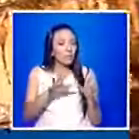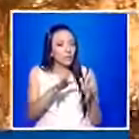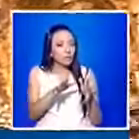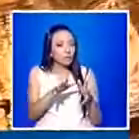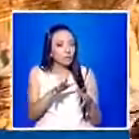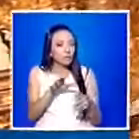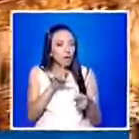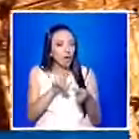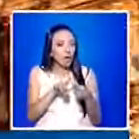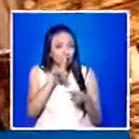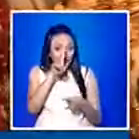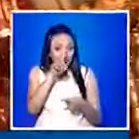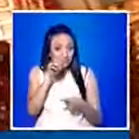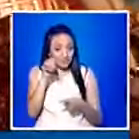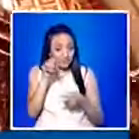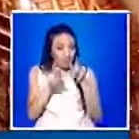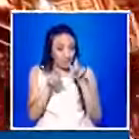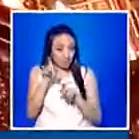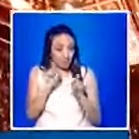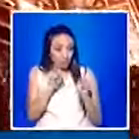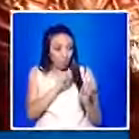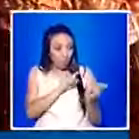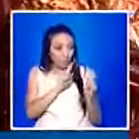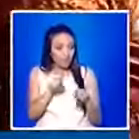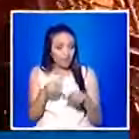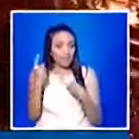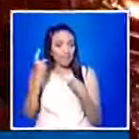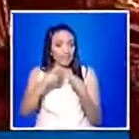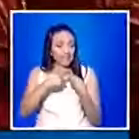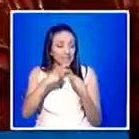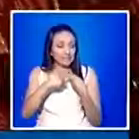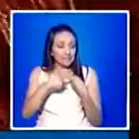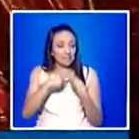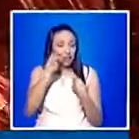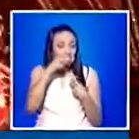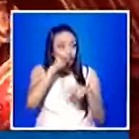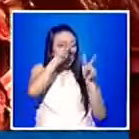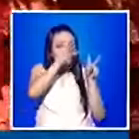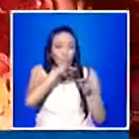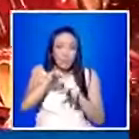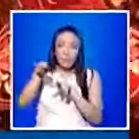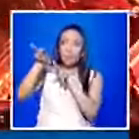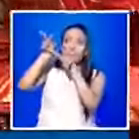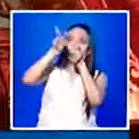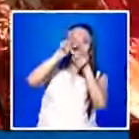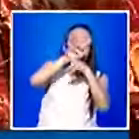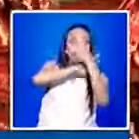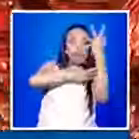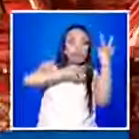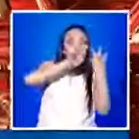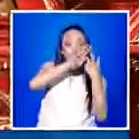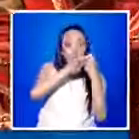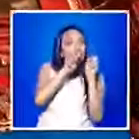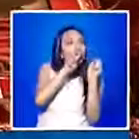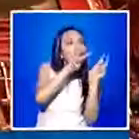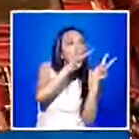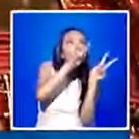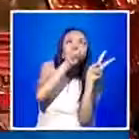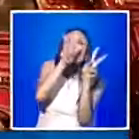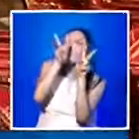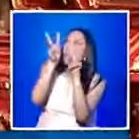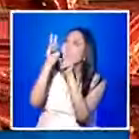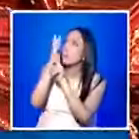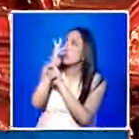hasta incluso unas 100 personas. Y estas personas van a poder no solamente observar, conocer las historias, sino también admirar